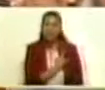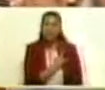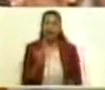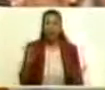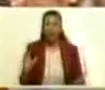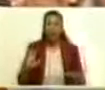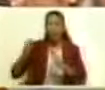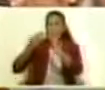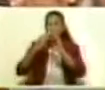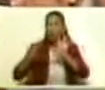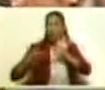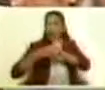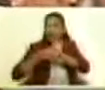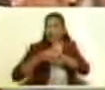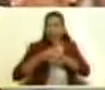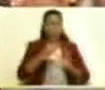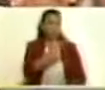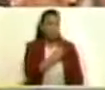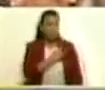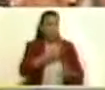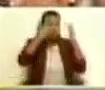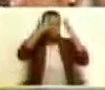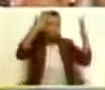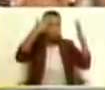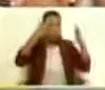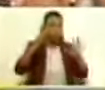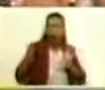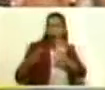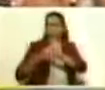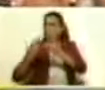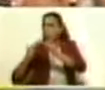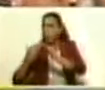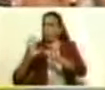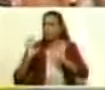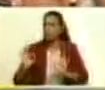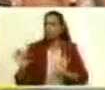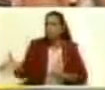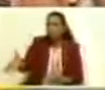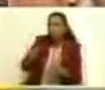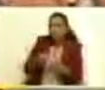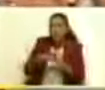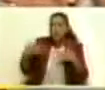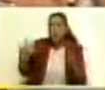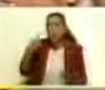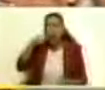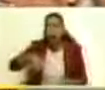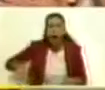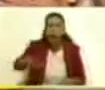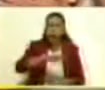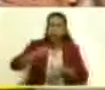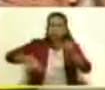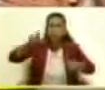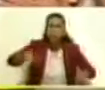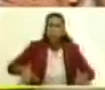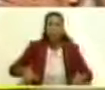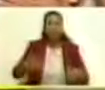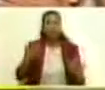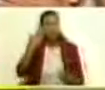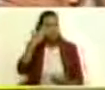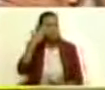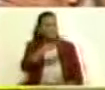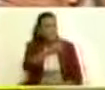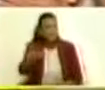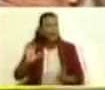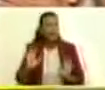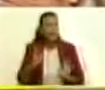las comunidades en una agenda científica de alta relevancia nacional, ya que para todos y